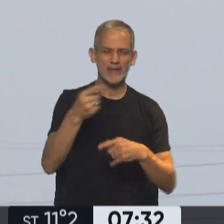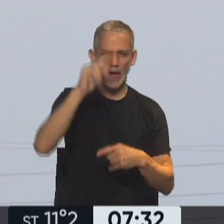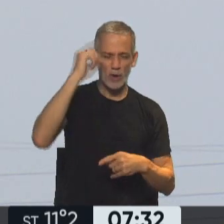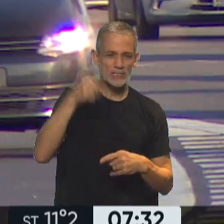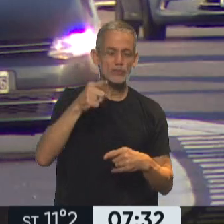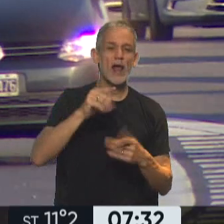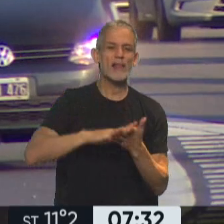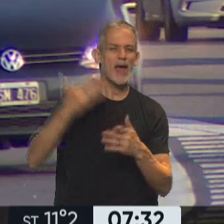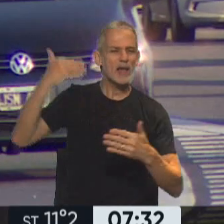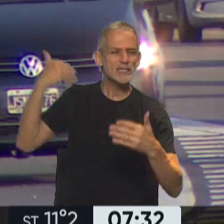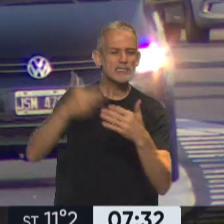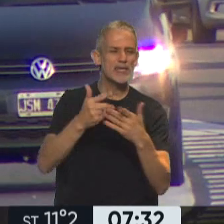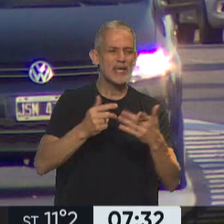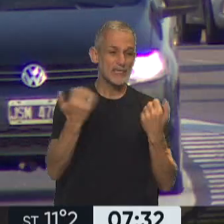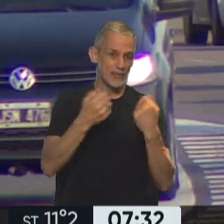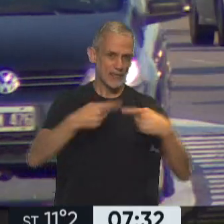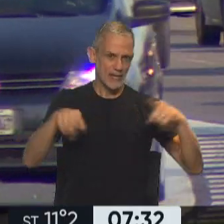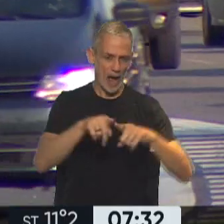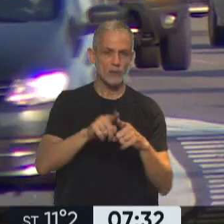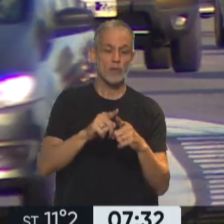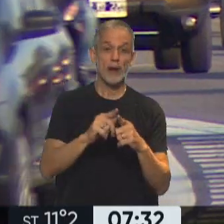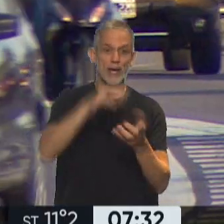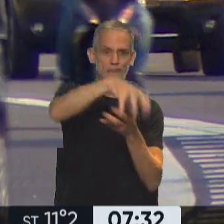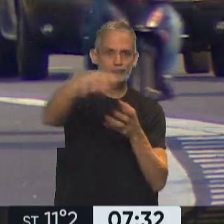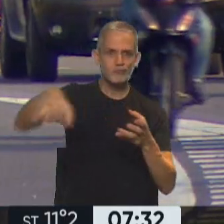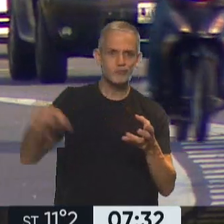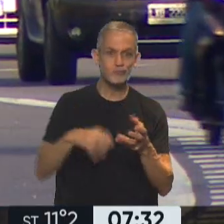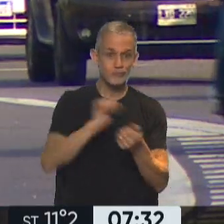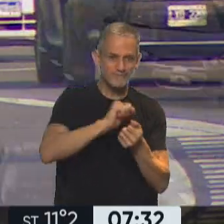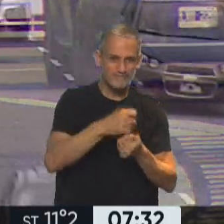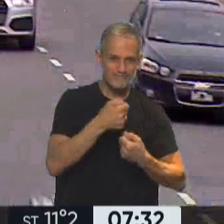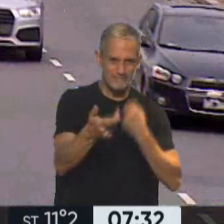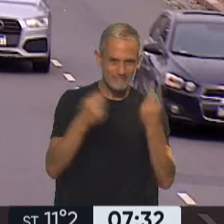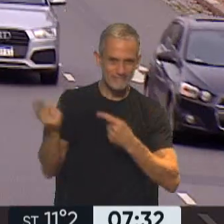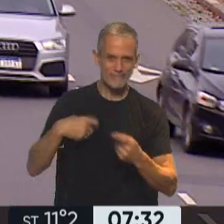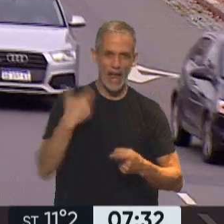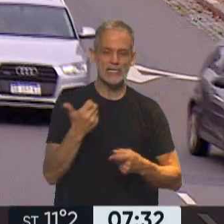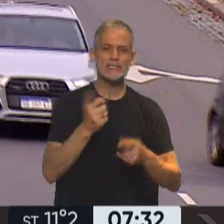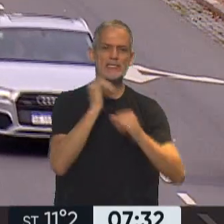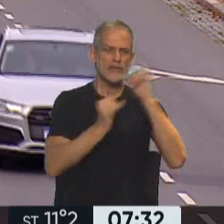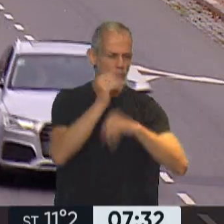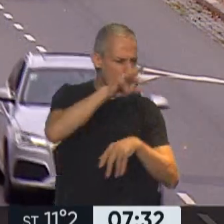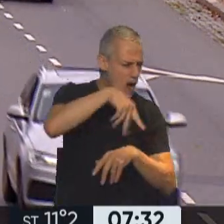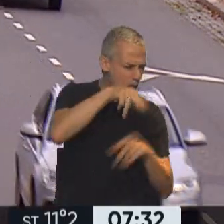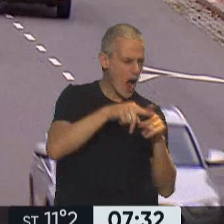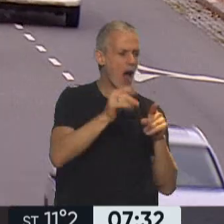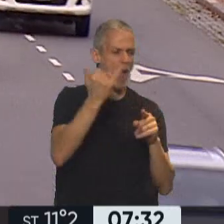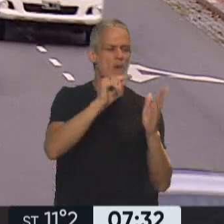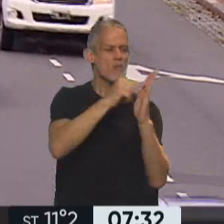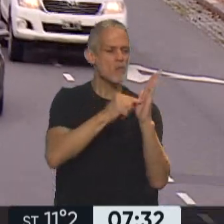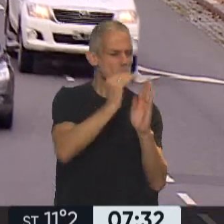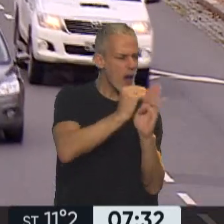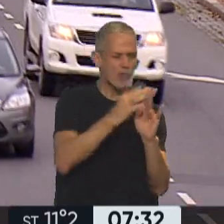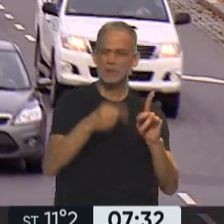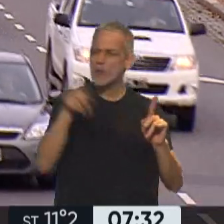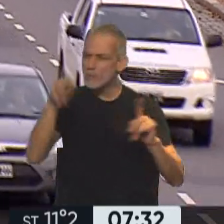para que los centros que emiten las licencias de conducir tengan toda la información precisa y actualizada al